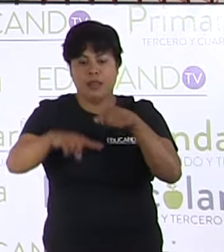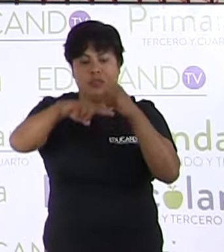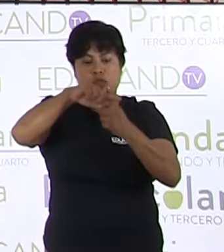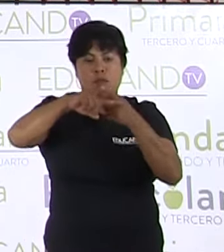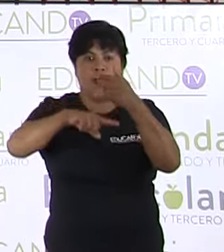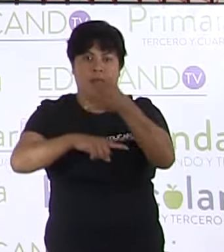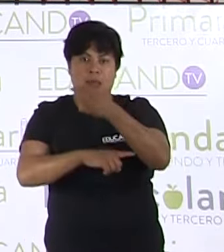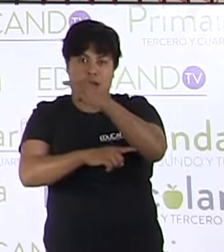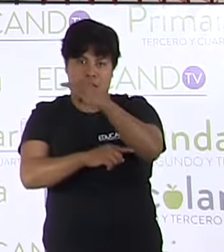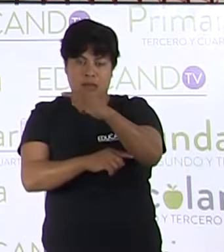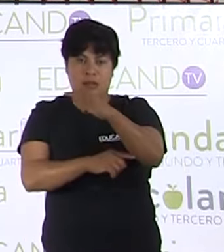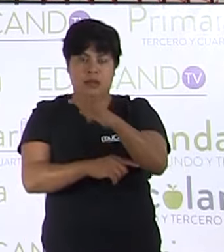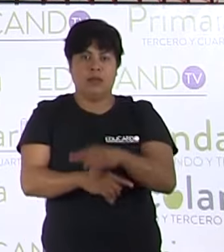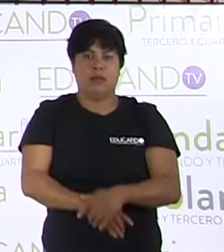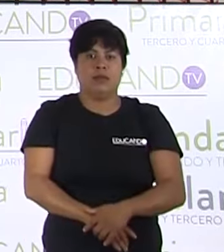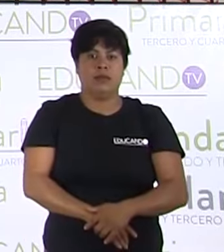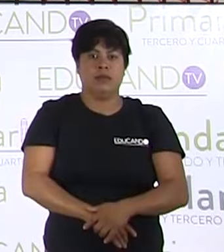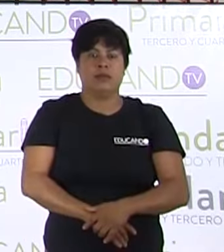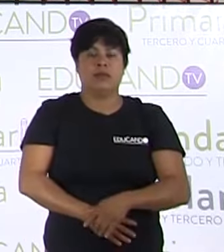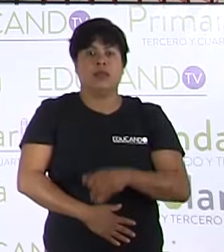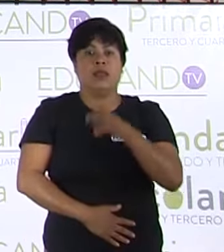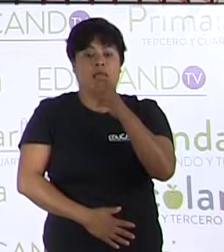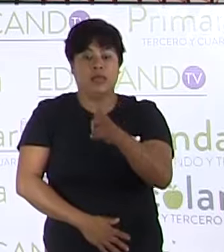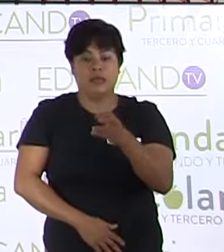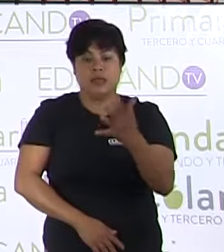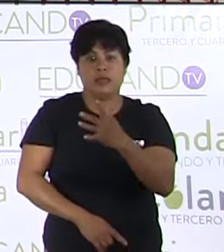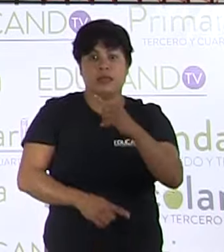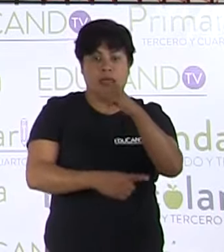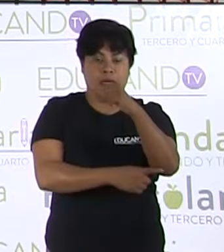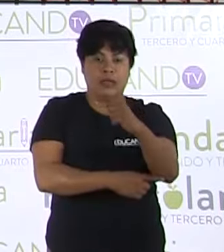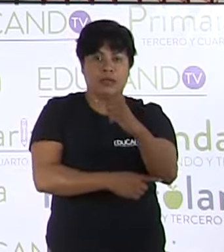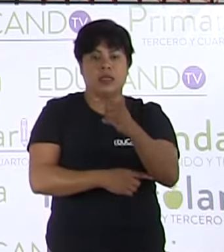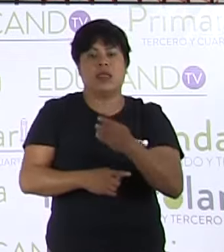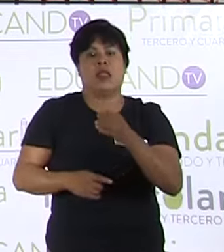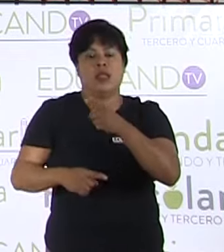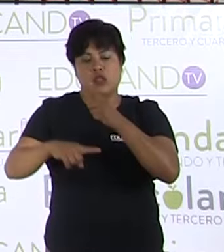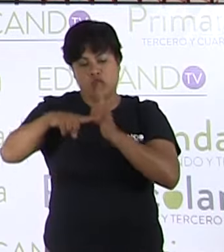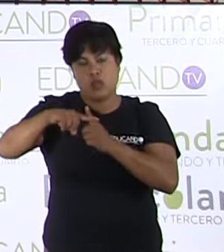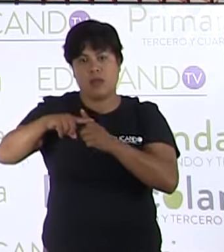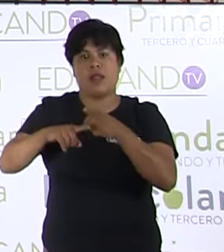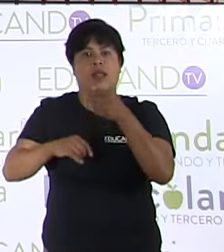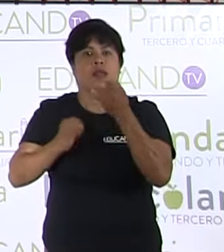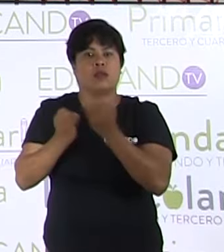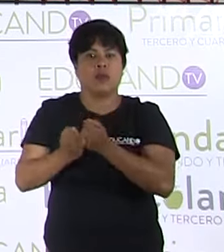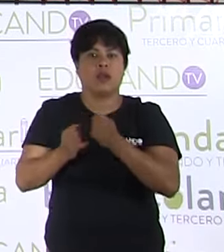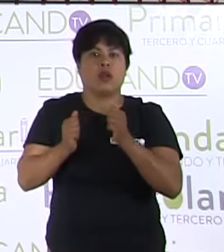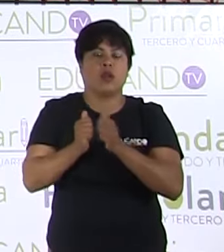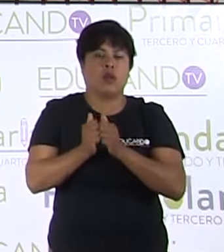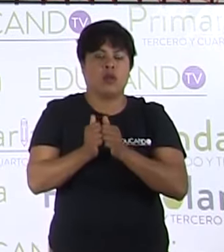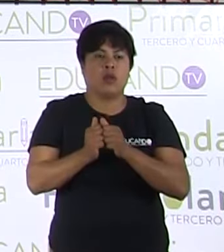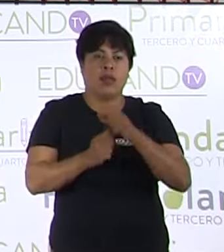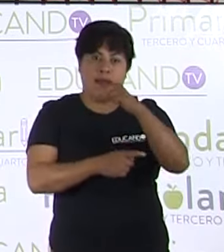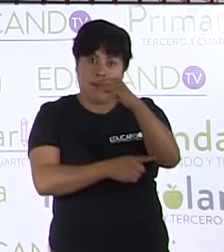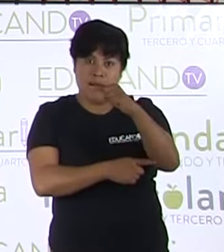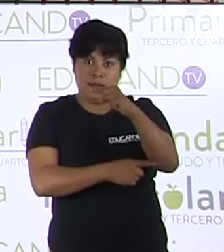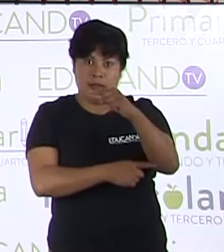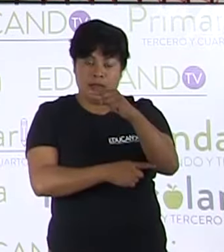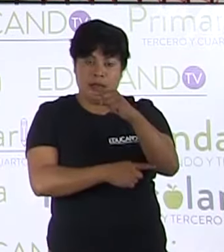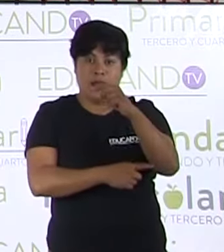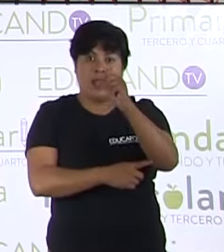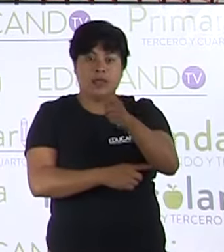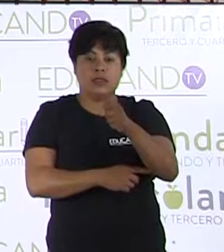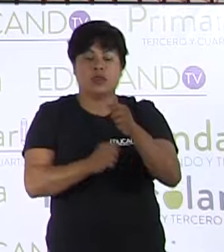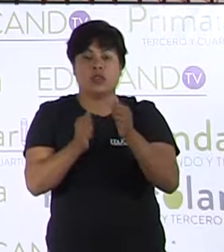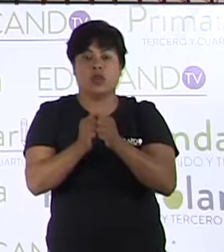y resta se hace la resta o la suma y el resultado queda con Perdón la resta el resultado